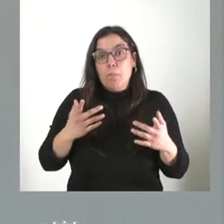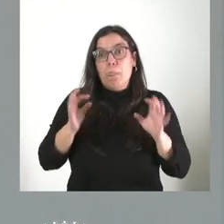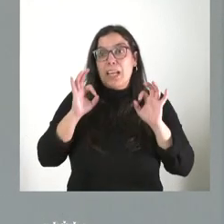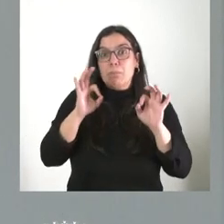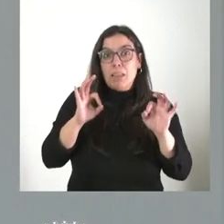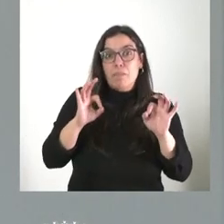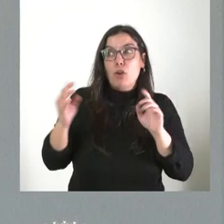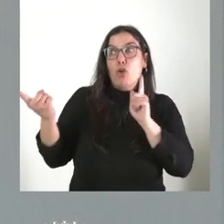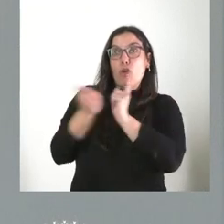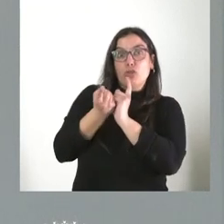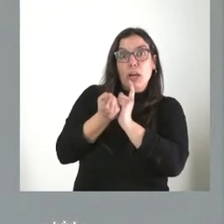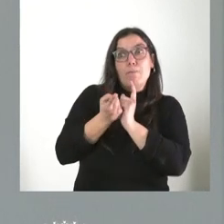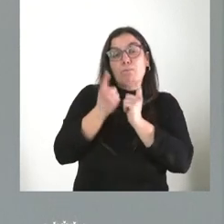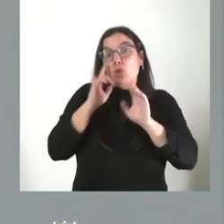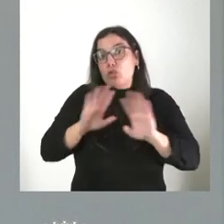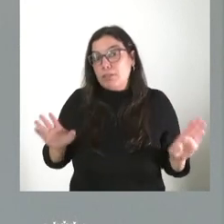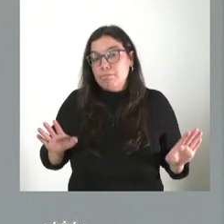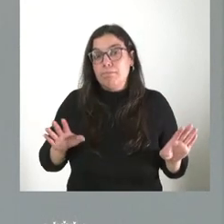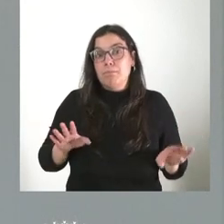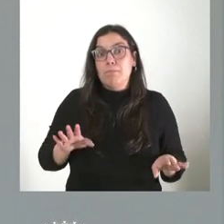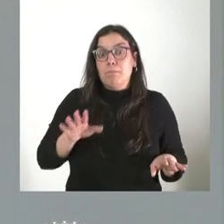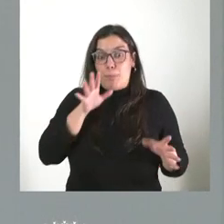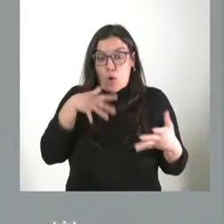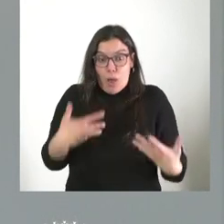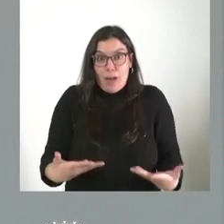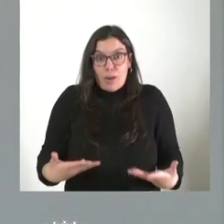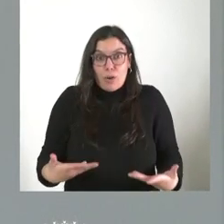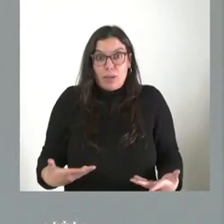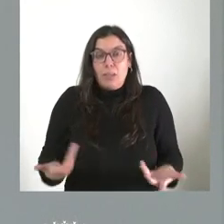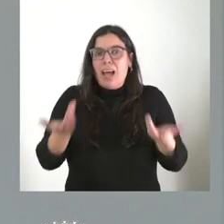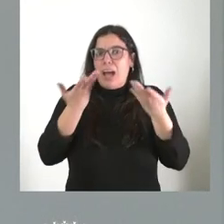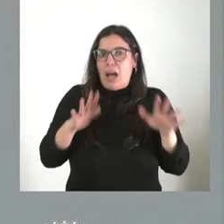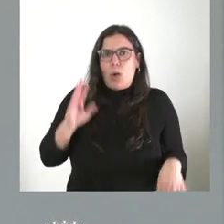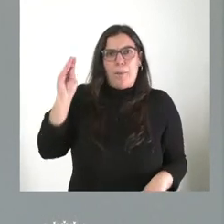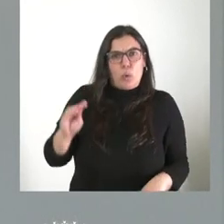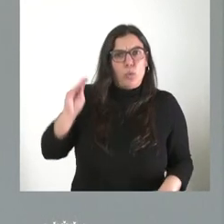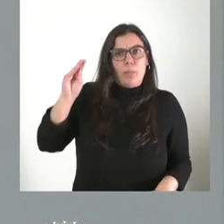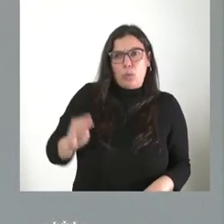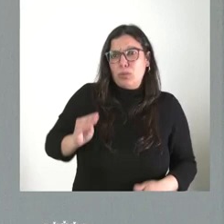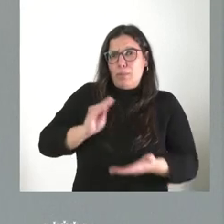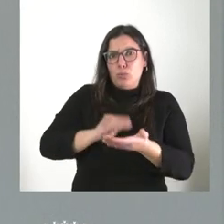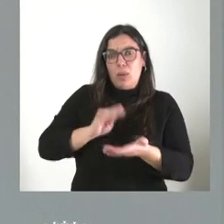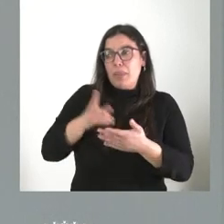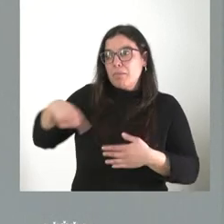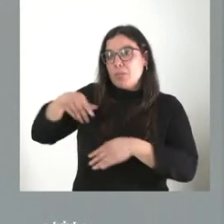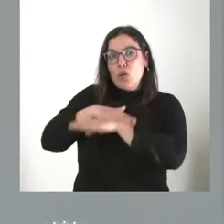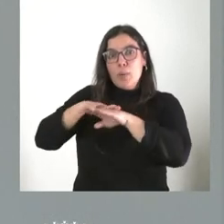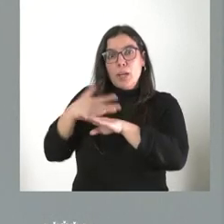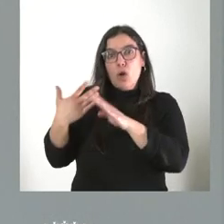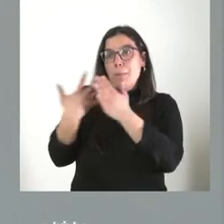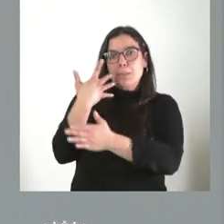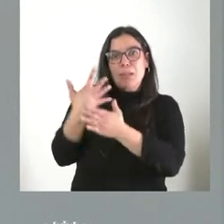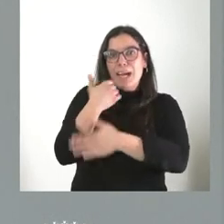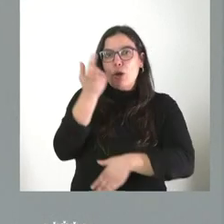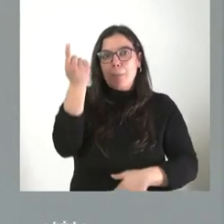contra Castilla y león Pero todavía es el día de hoy en que a pesar de todas las preguntas nadie del gobierno ha explicado Por qué en Castilla y León